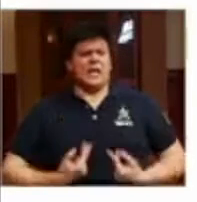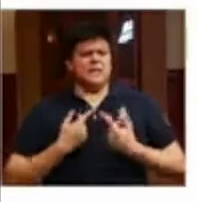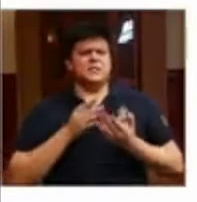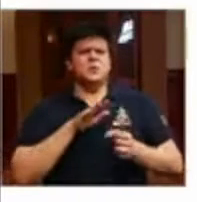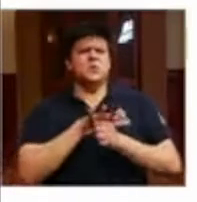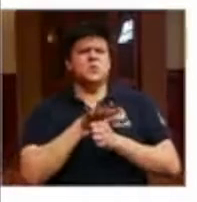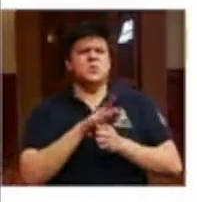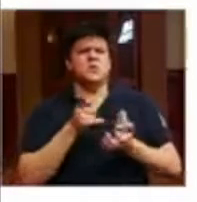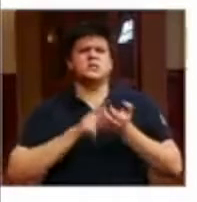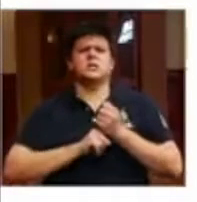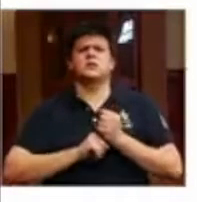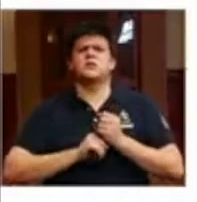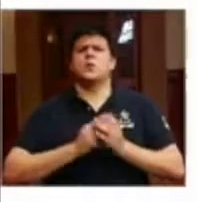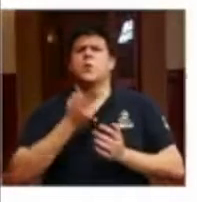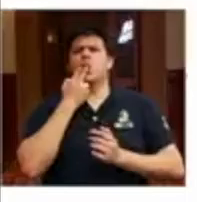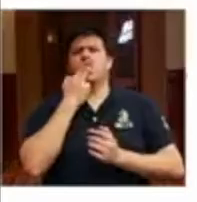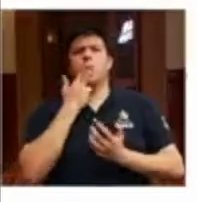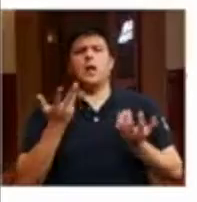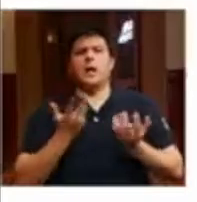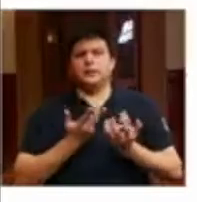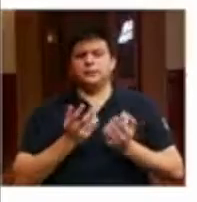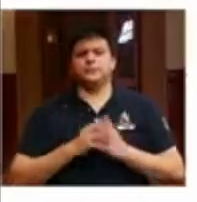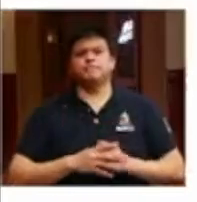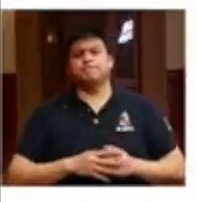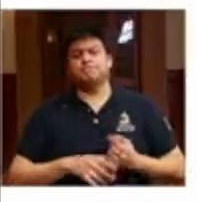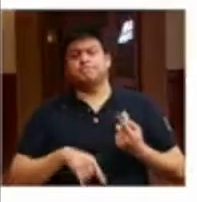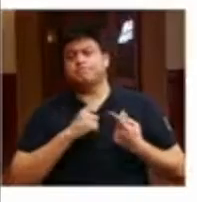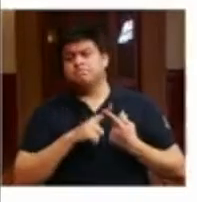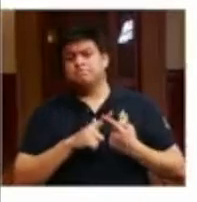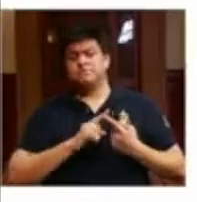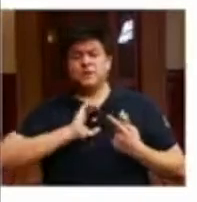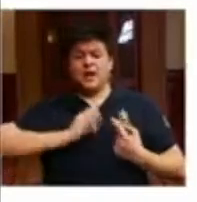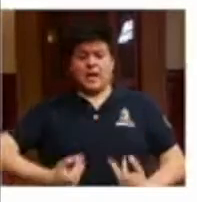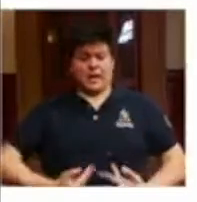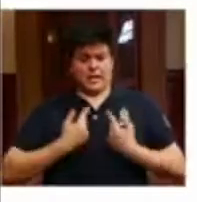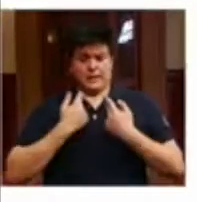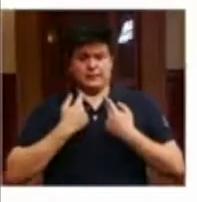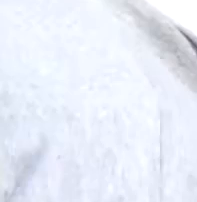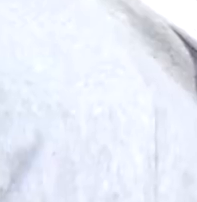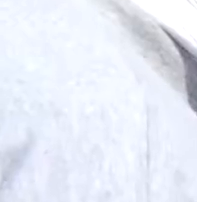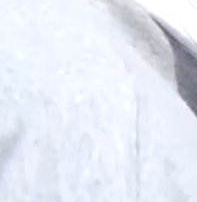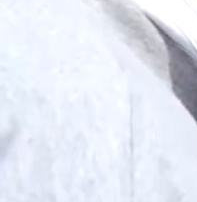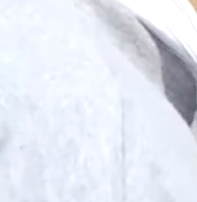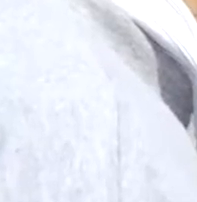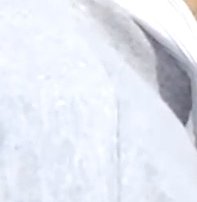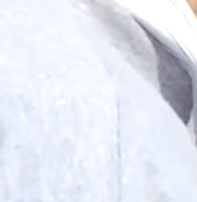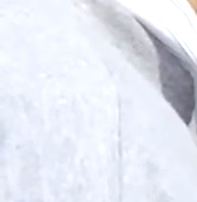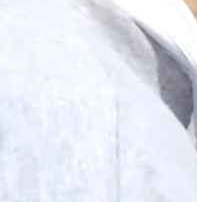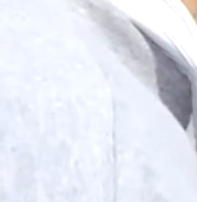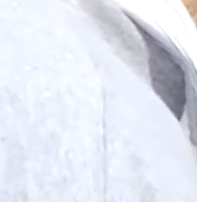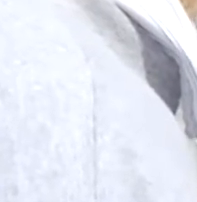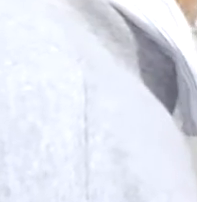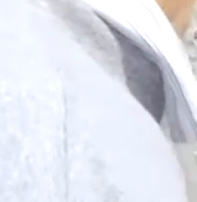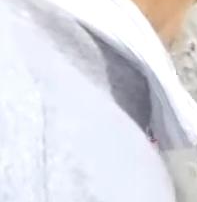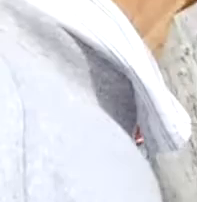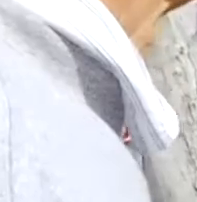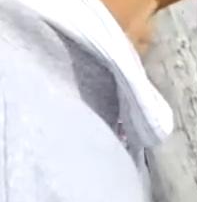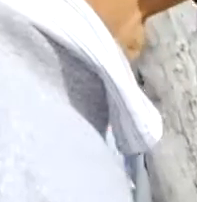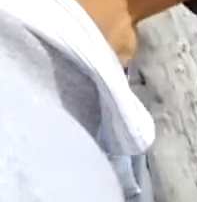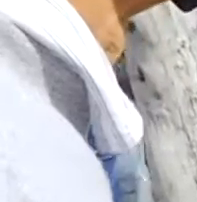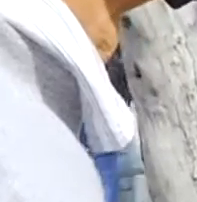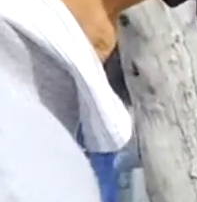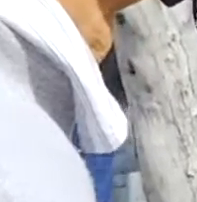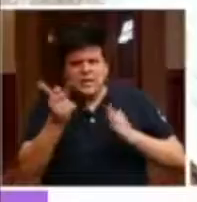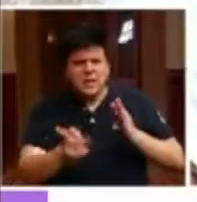cáncer, de boca y garganta, tráquea, estómago, colon, entre otros. Los jóvenes son uno de los grupos de la